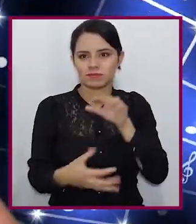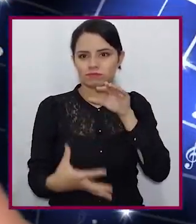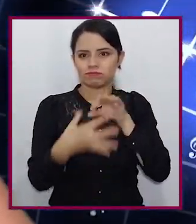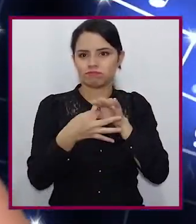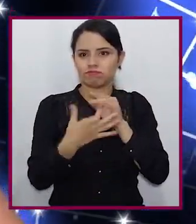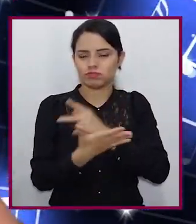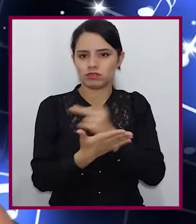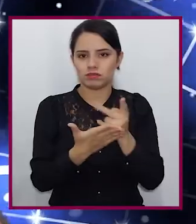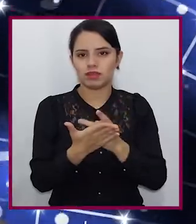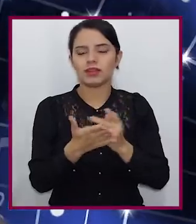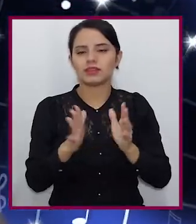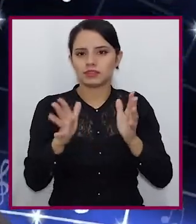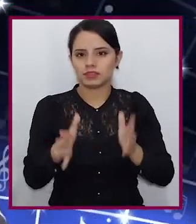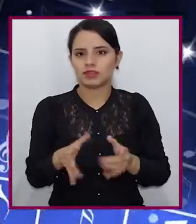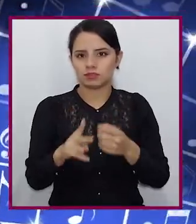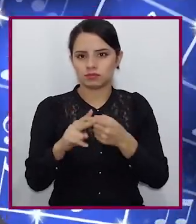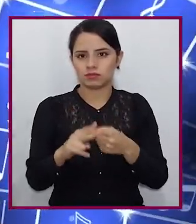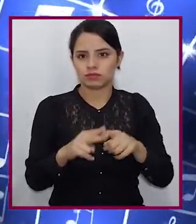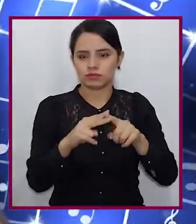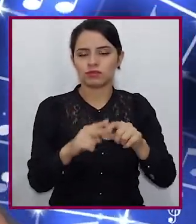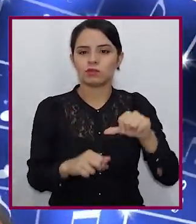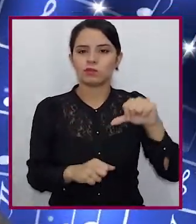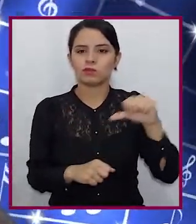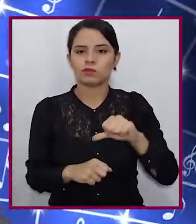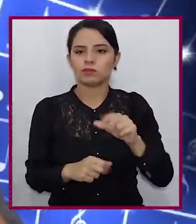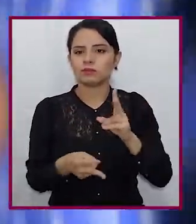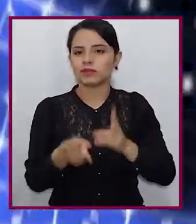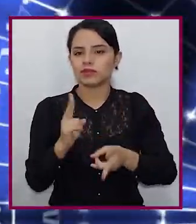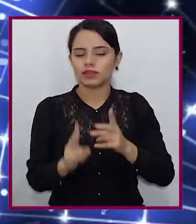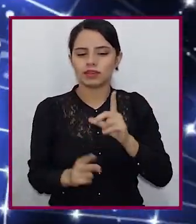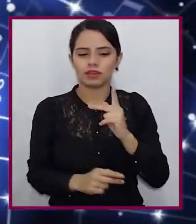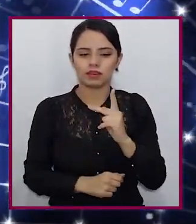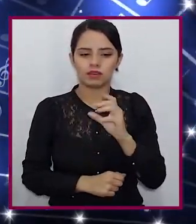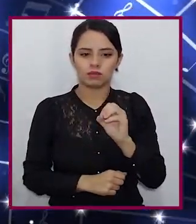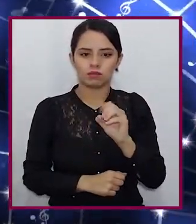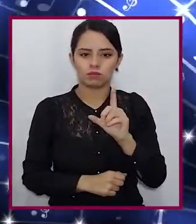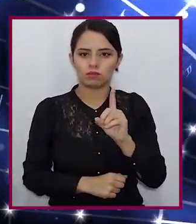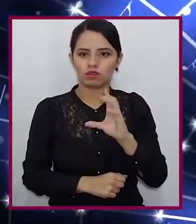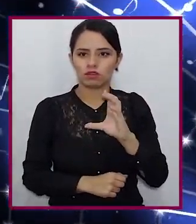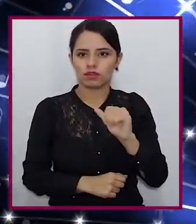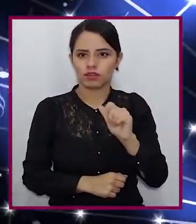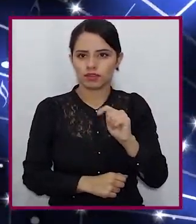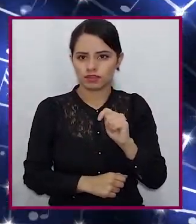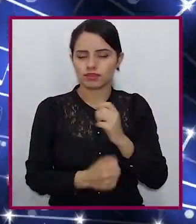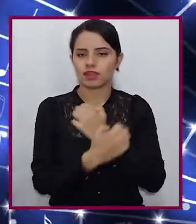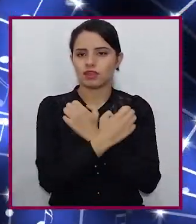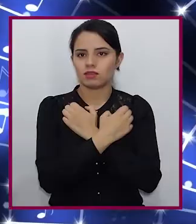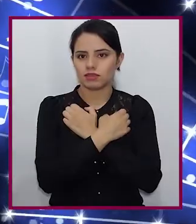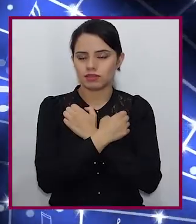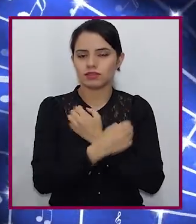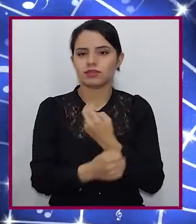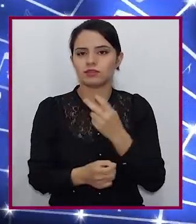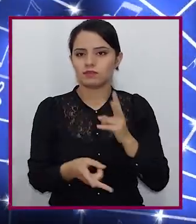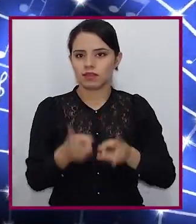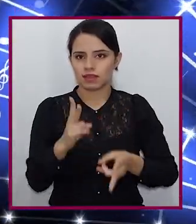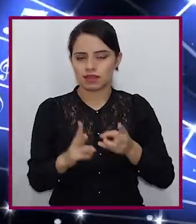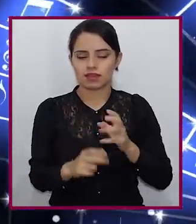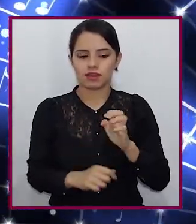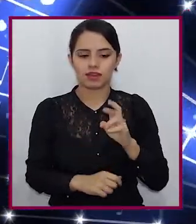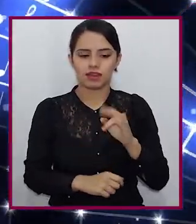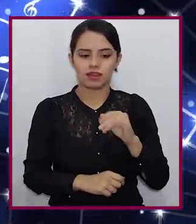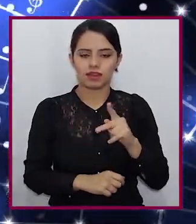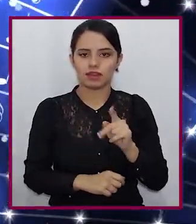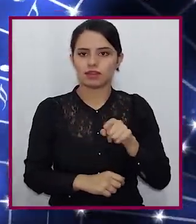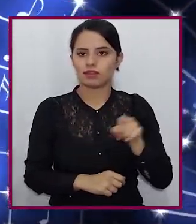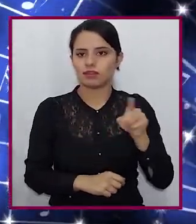empezó. Hoy vamos a hablar sobre podcast educativos. Y para eso vamos a platicar con Eric Montenegro, un